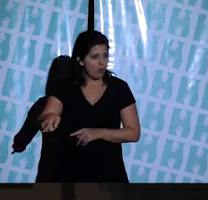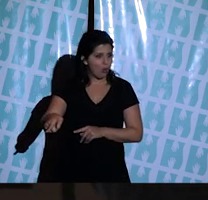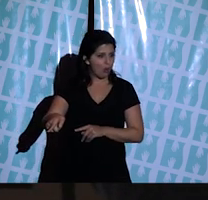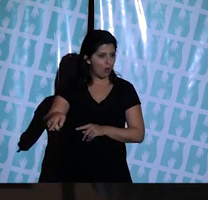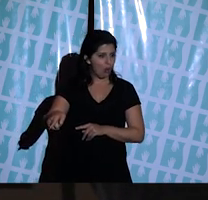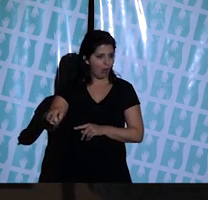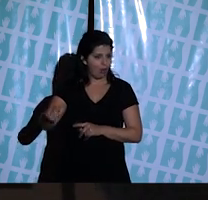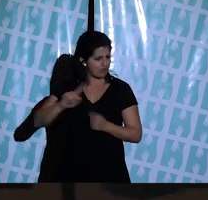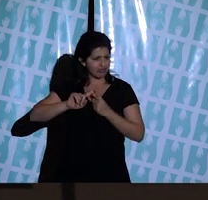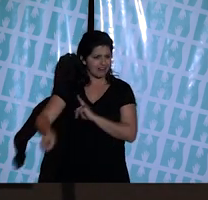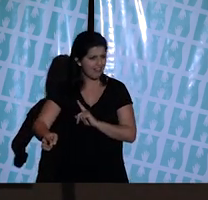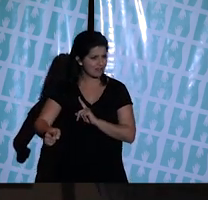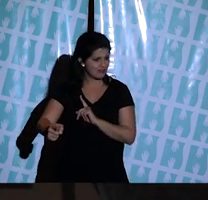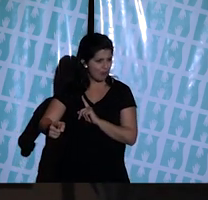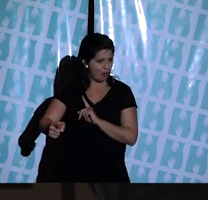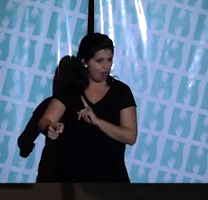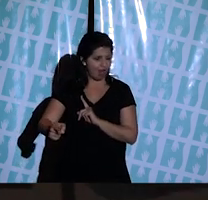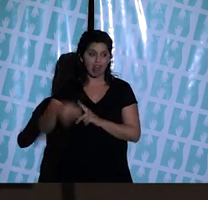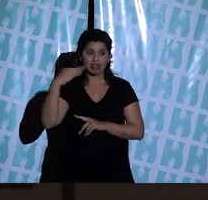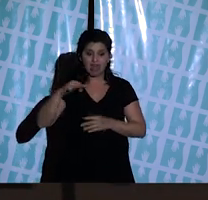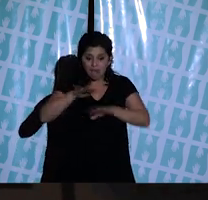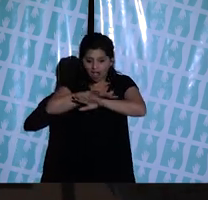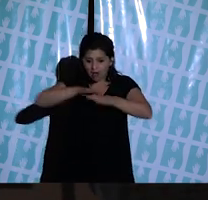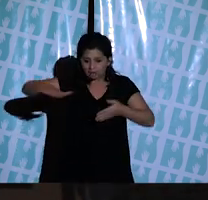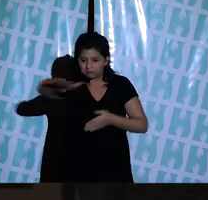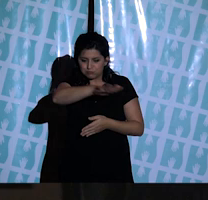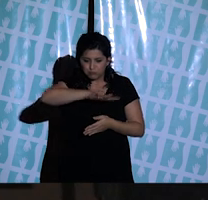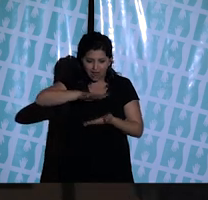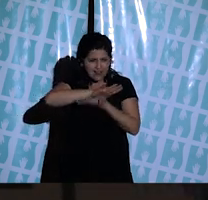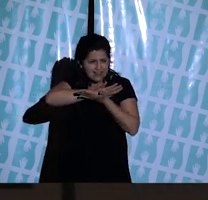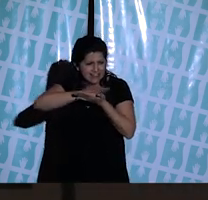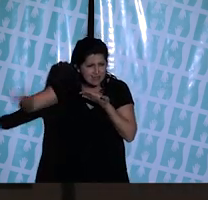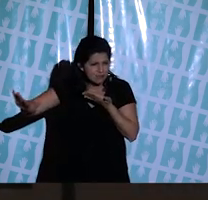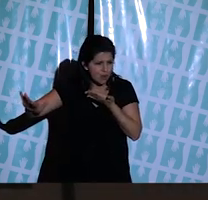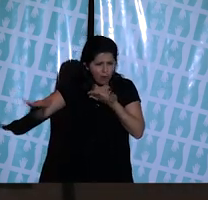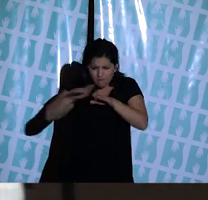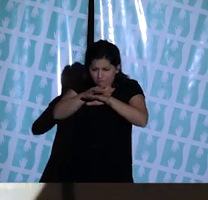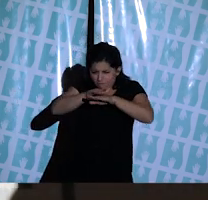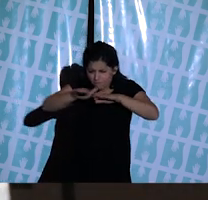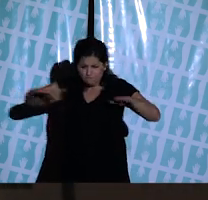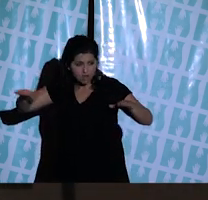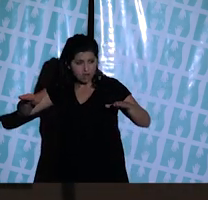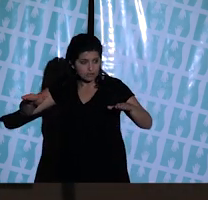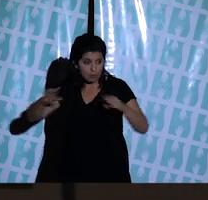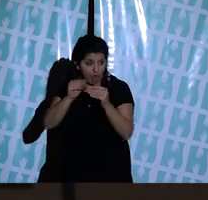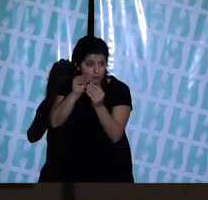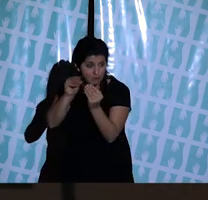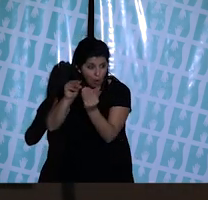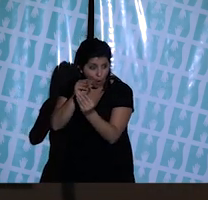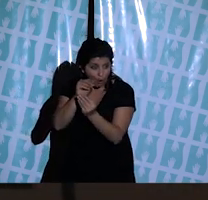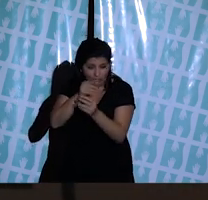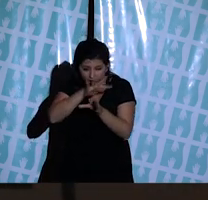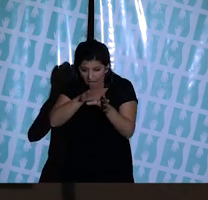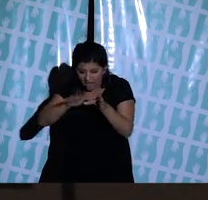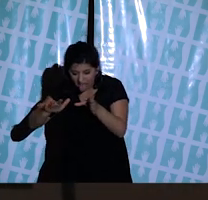lugares absolutamente limpios, de una superficie muy lisa, pues si no se pierde en un polvo. Las tienen